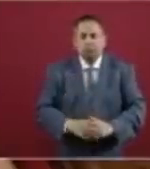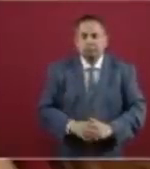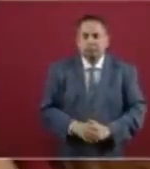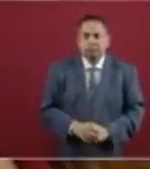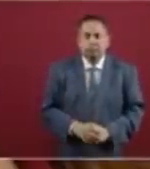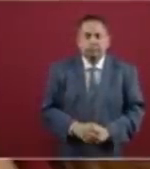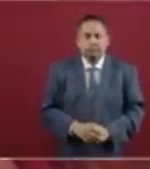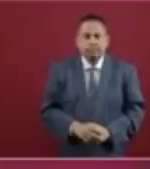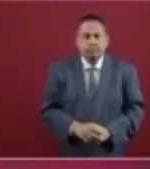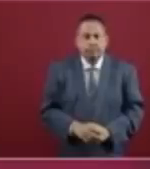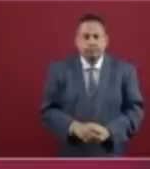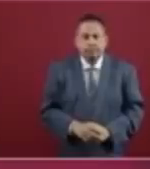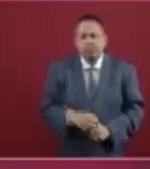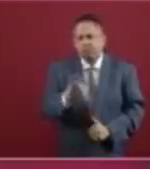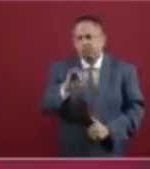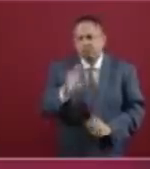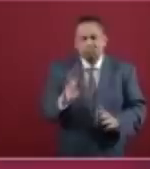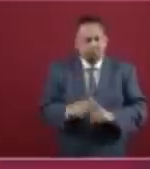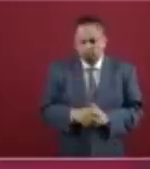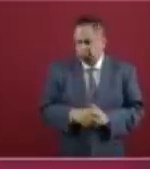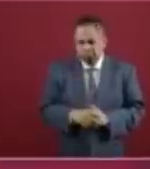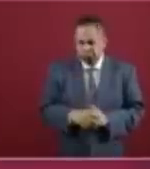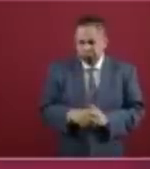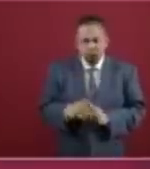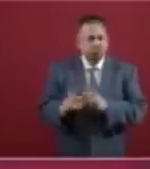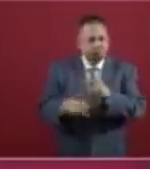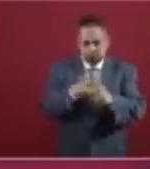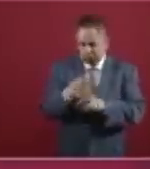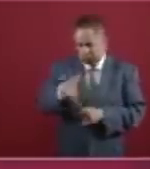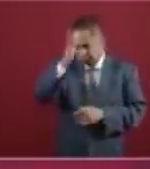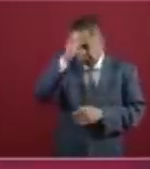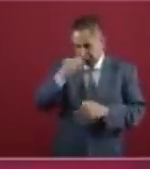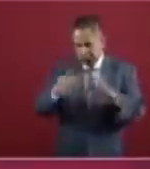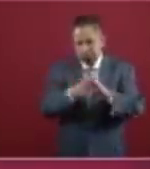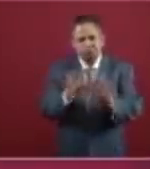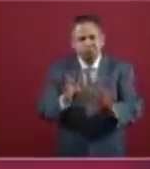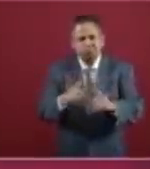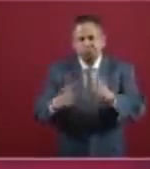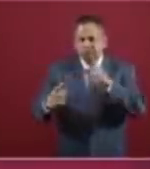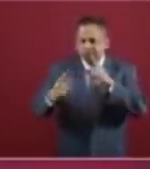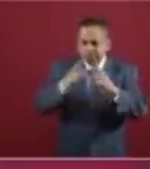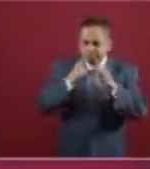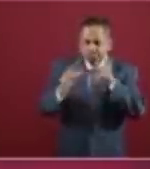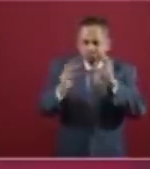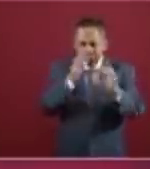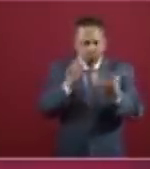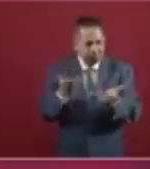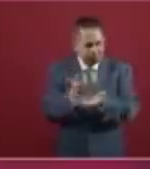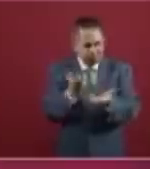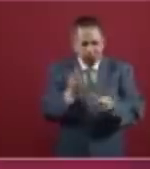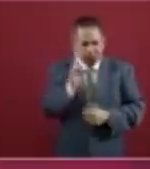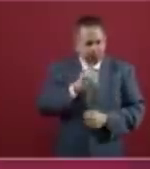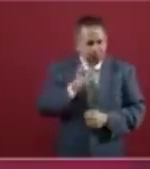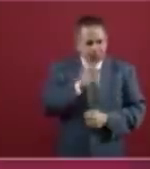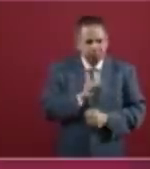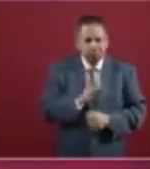Sí, pero se va a llegar a un acuerdo. Es cuestión de diálogo.